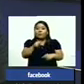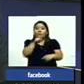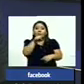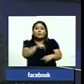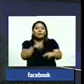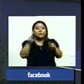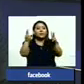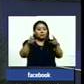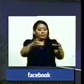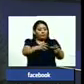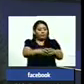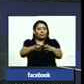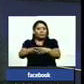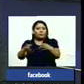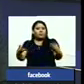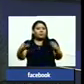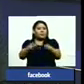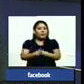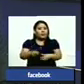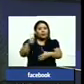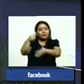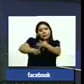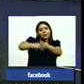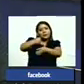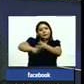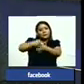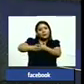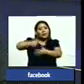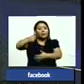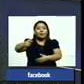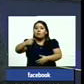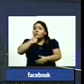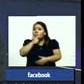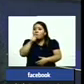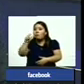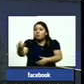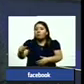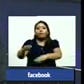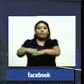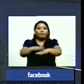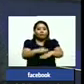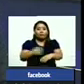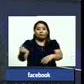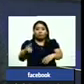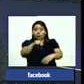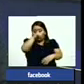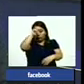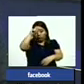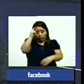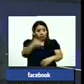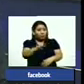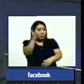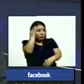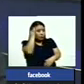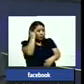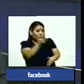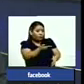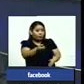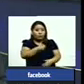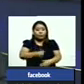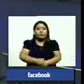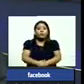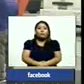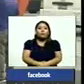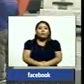Organizaciones se concentraron para exigir pensiones dignas y a la vez hacer un llamado a la clase trabajadora. Conozca más en el siguiente informe.